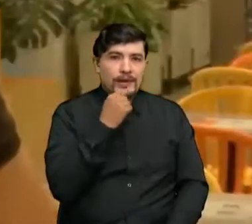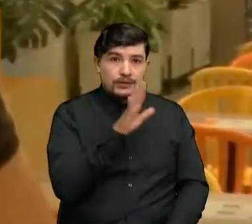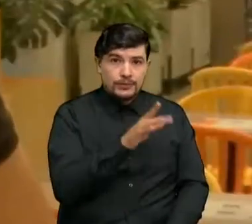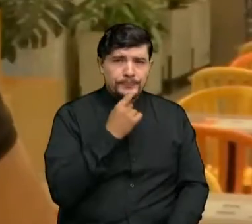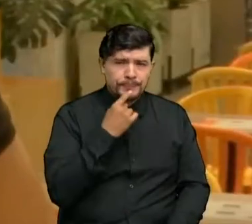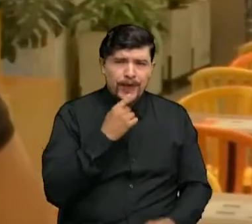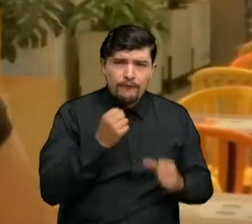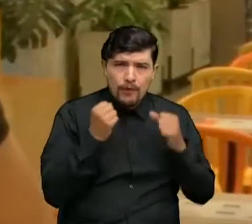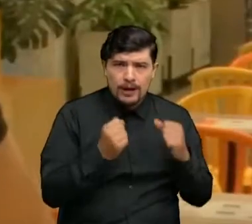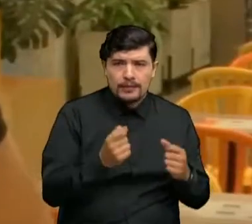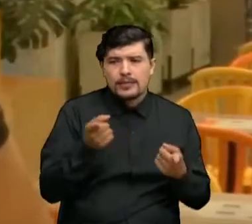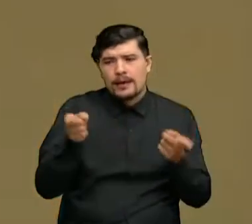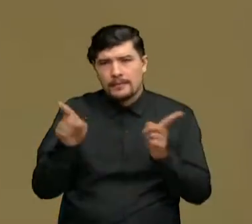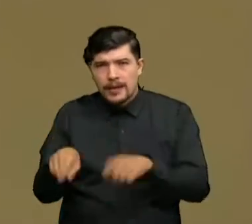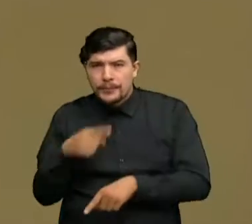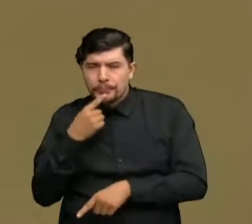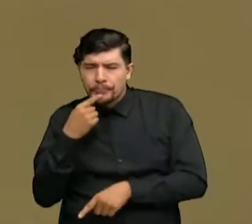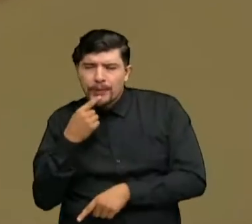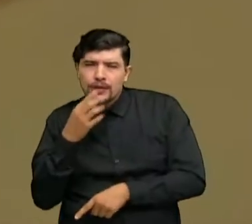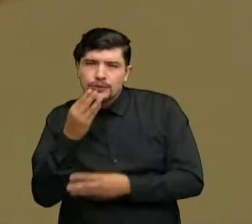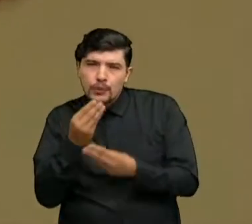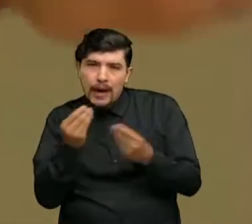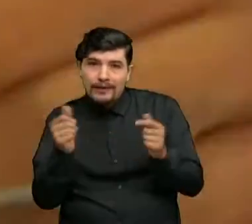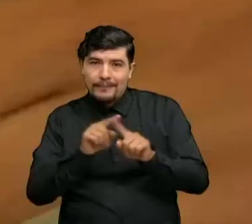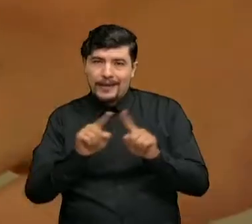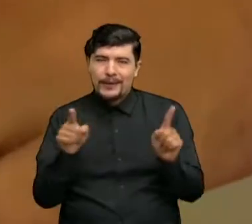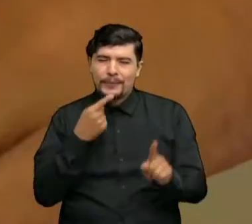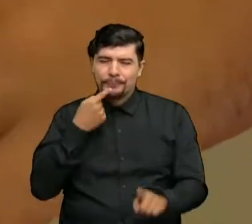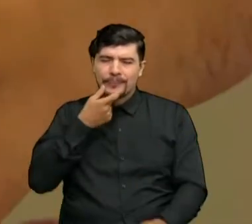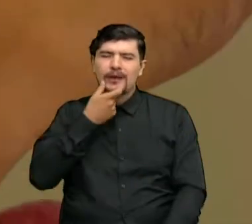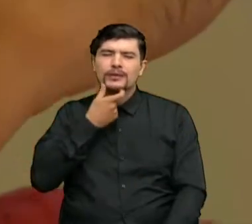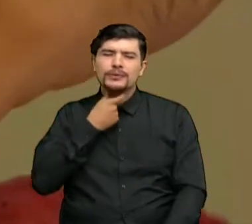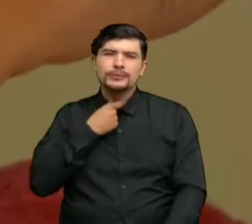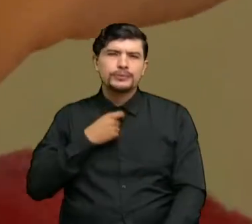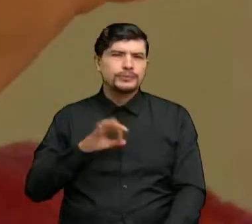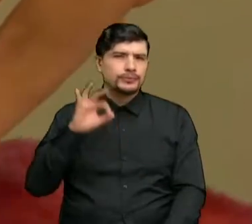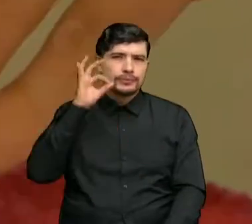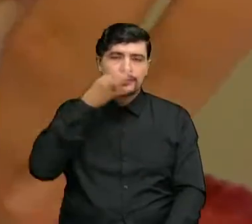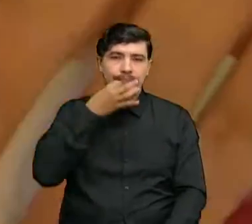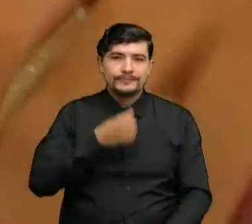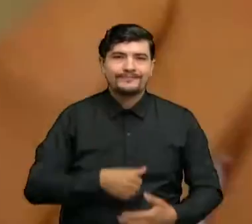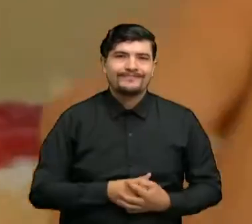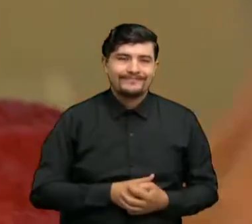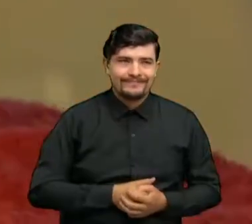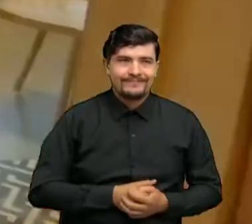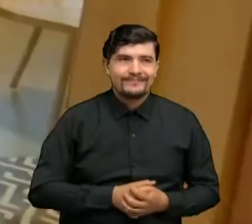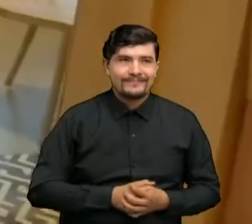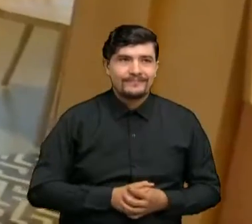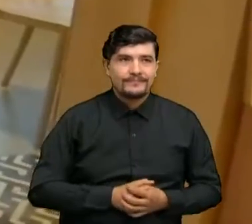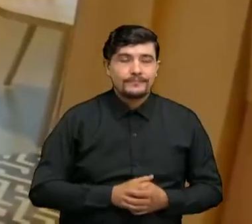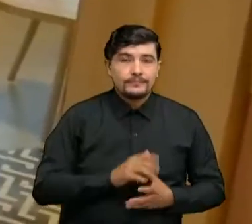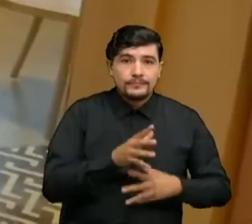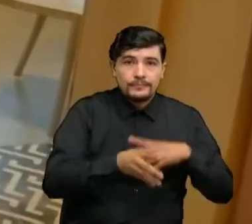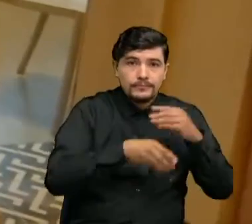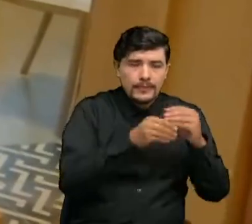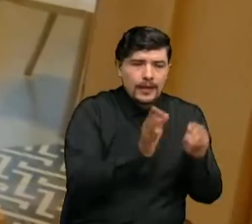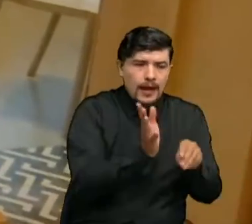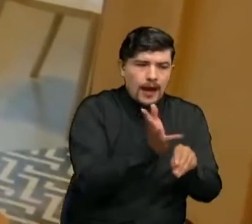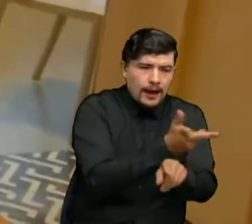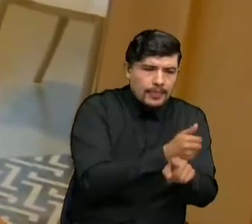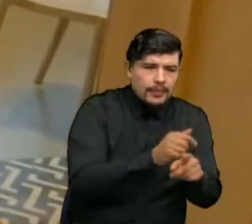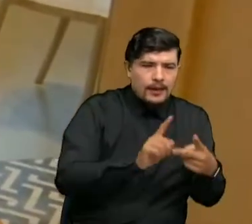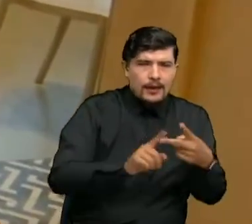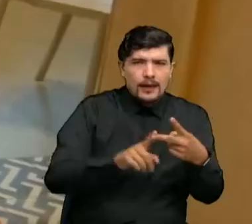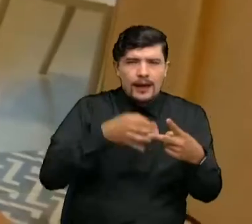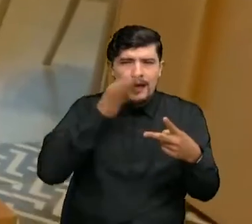es un café suave, pero con notas muy ricas. La exquisitez de las manualidades y lo artesanal ofrecen una variedad de opciones a